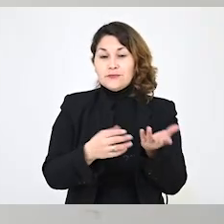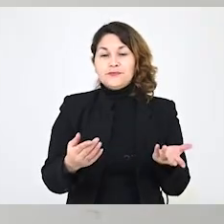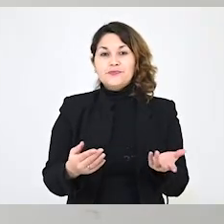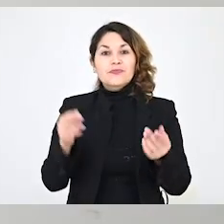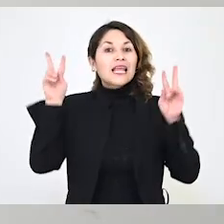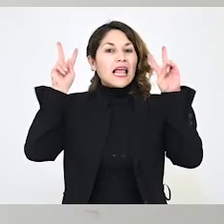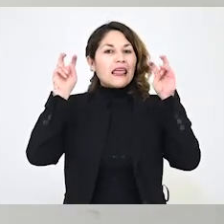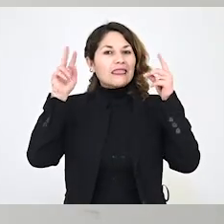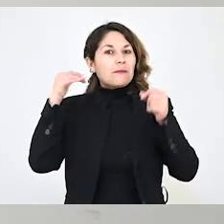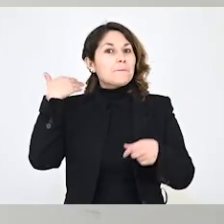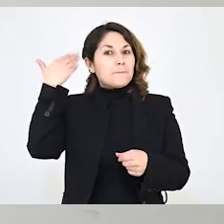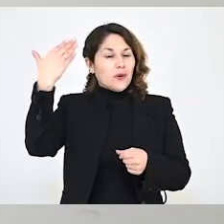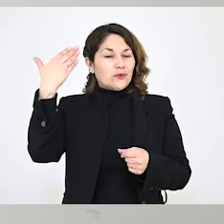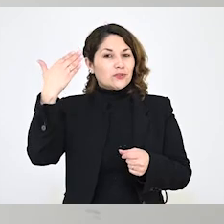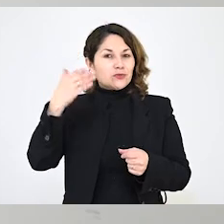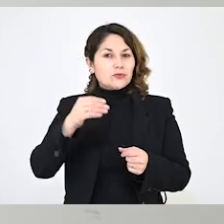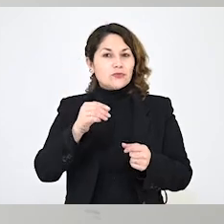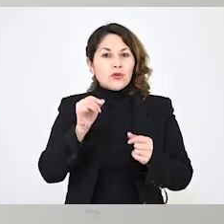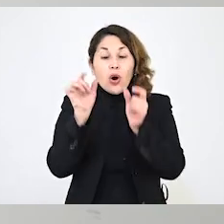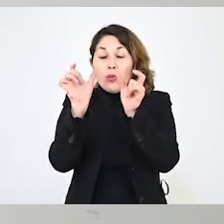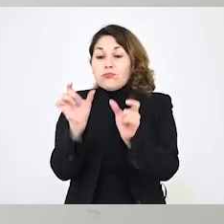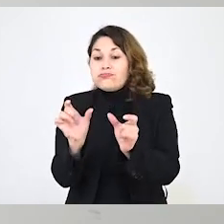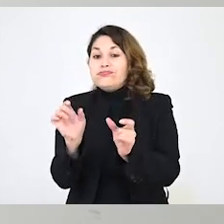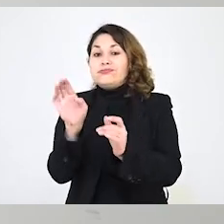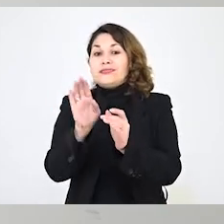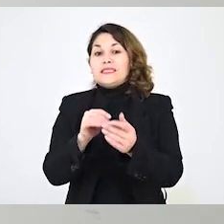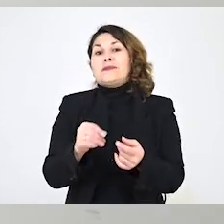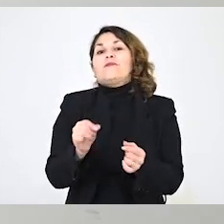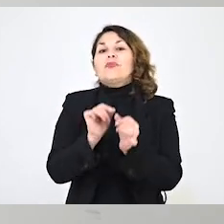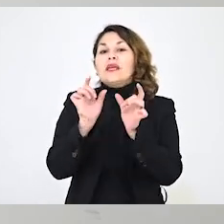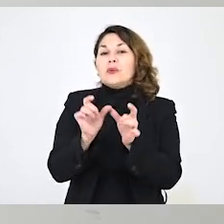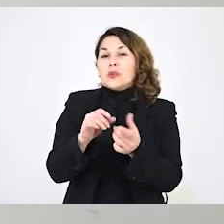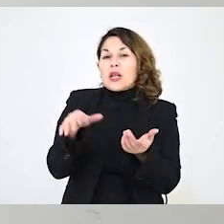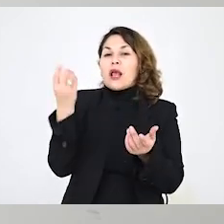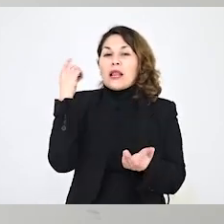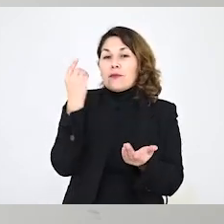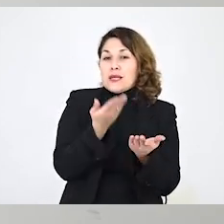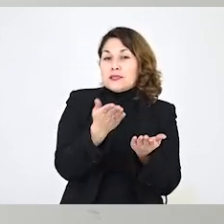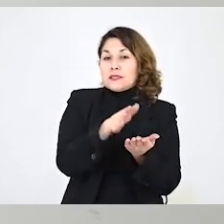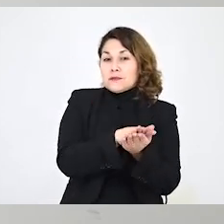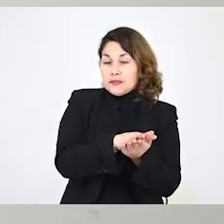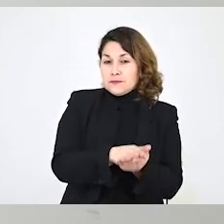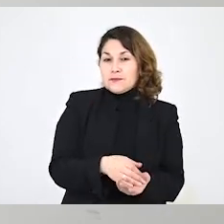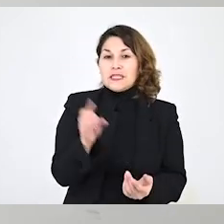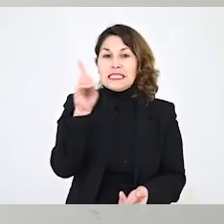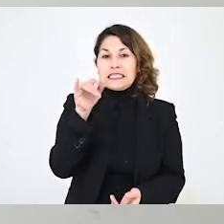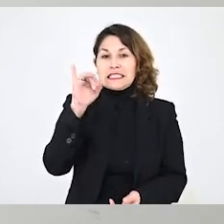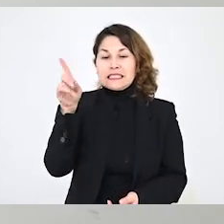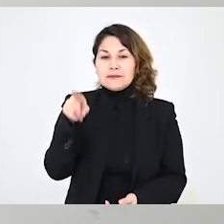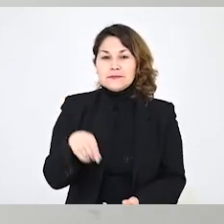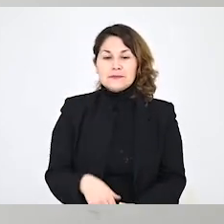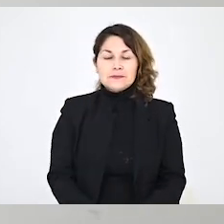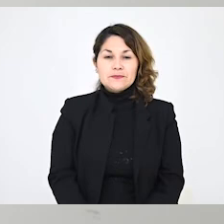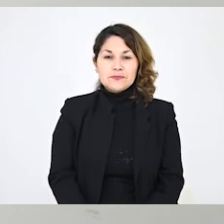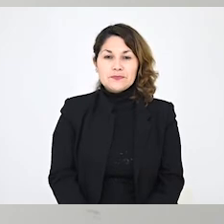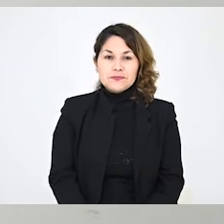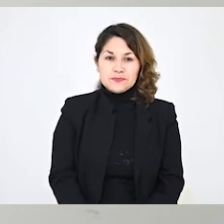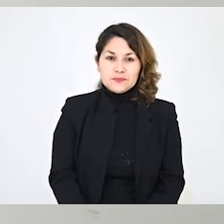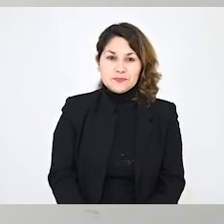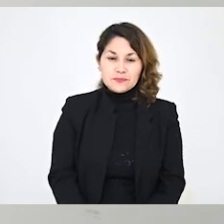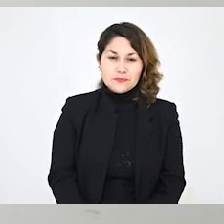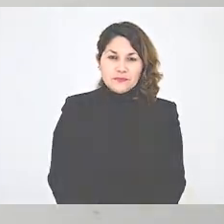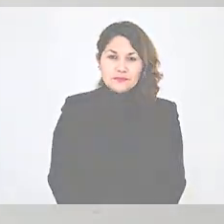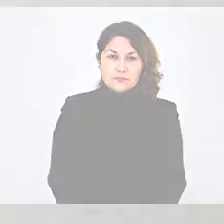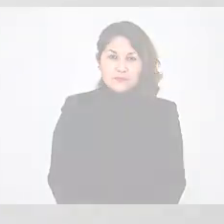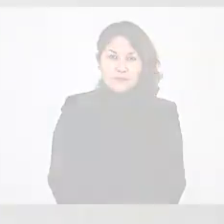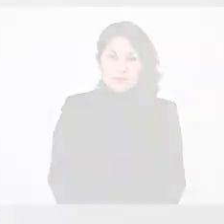Acompáñenos en los siguientes videos educativos de nuestra serie. Nuestro próximo video, cobertura del seguro de invalidez y